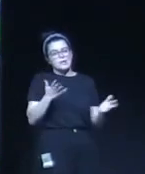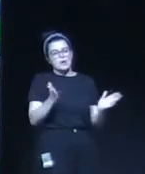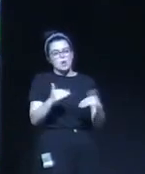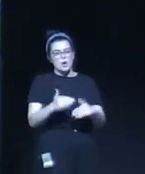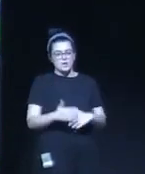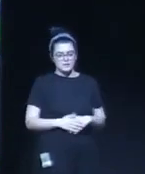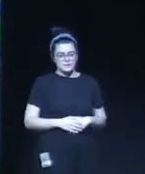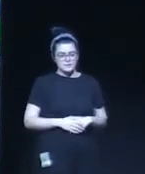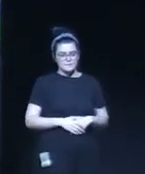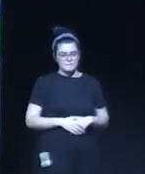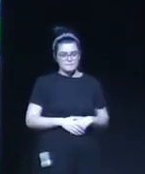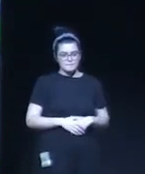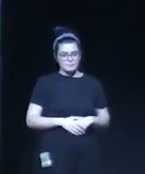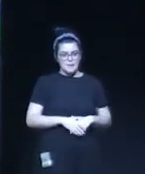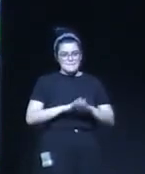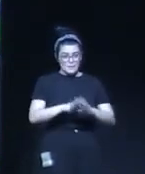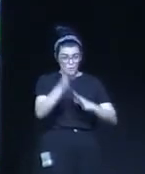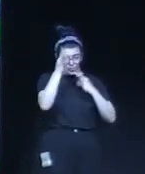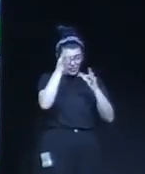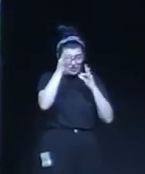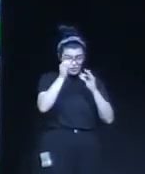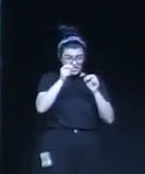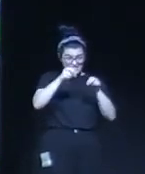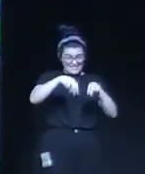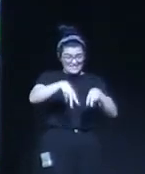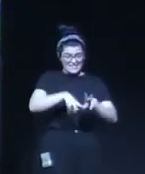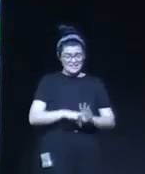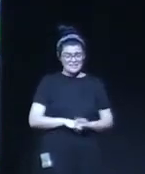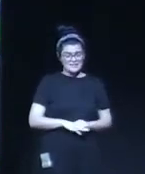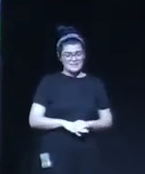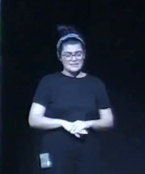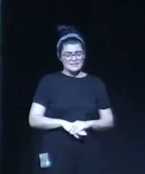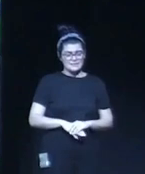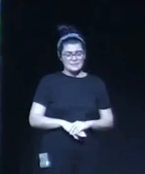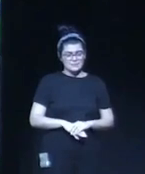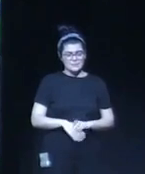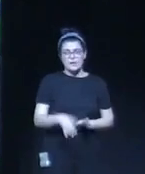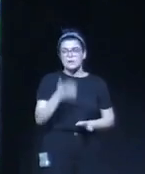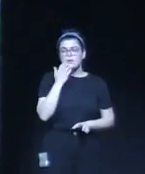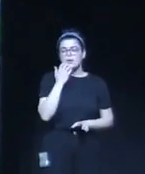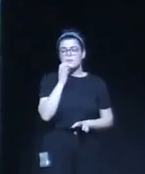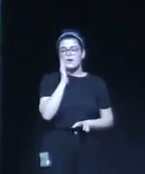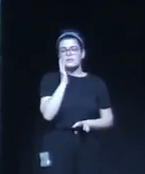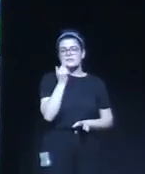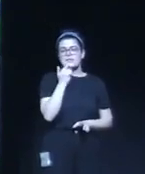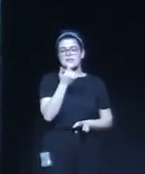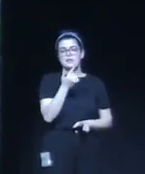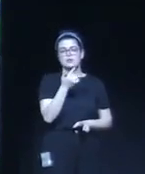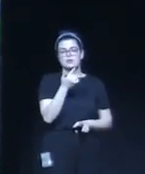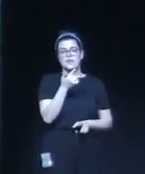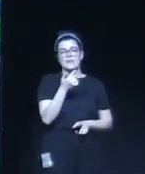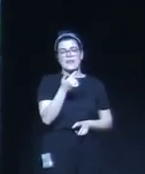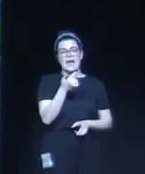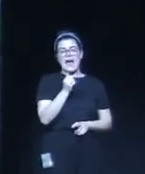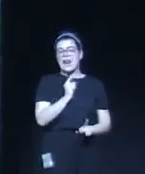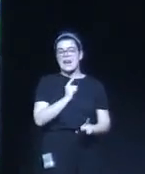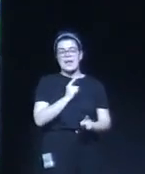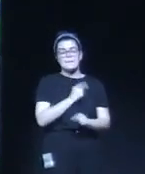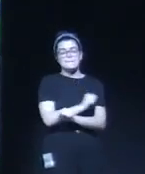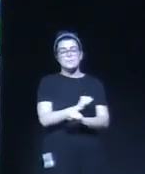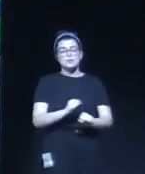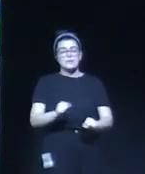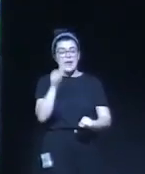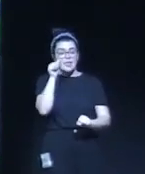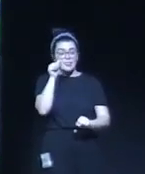no dio ningún dato. Y, por ejemplo, cuando hablábamos de la esterilidad masculina, que eso está demostrado